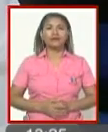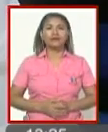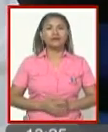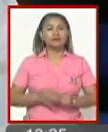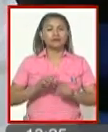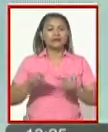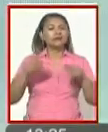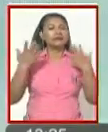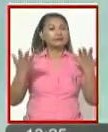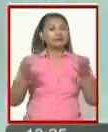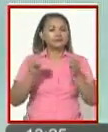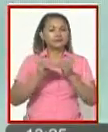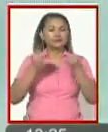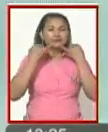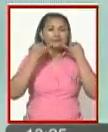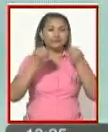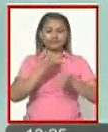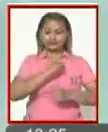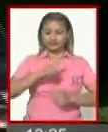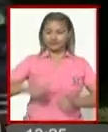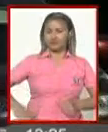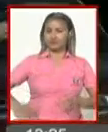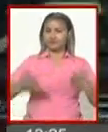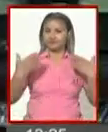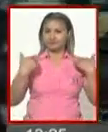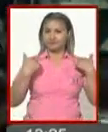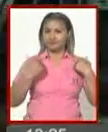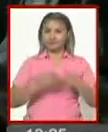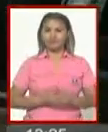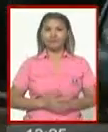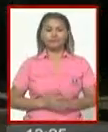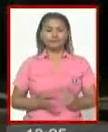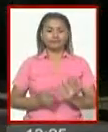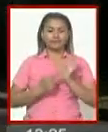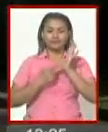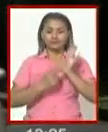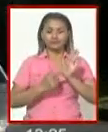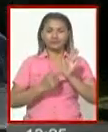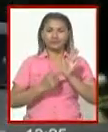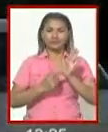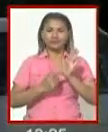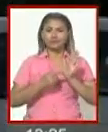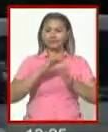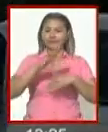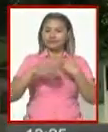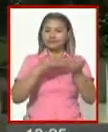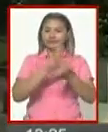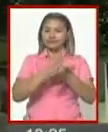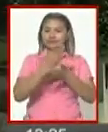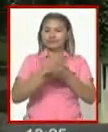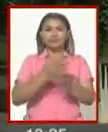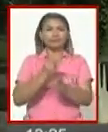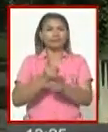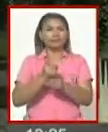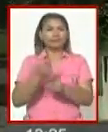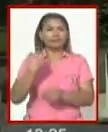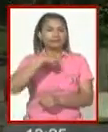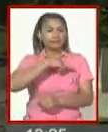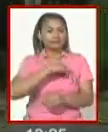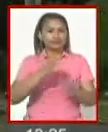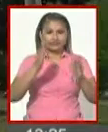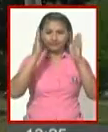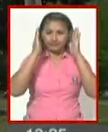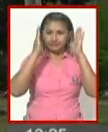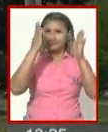habrá todavía más informes y la alcaldía también tendrá que presentar sus descargos correspondientes. Nosotros vamos a